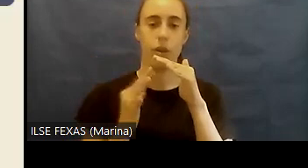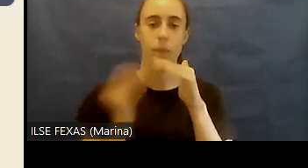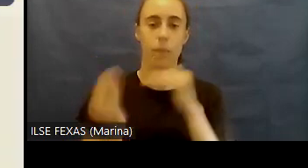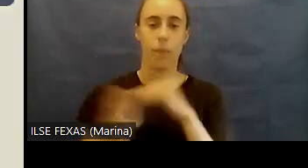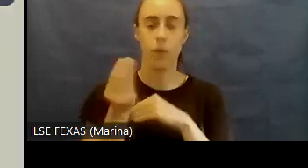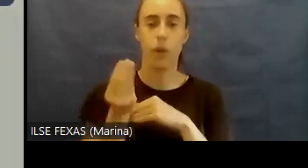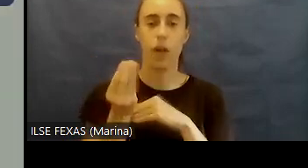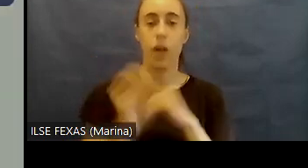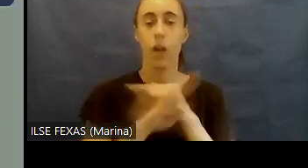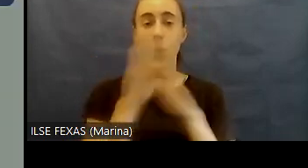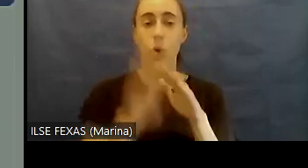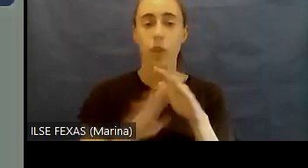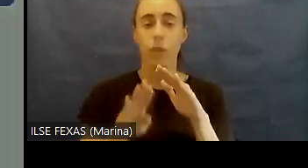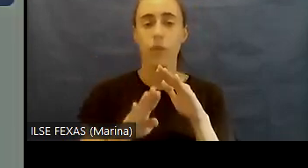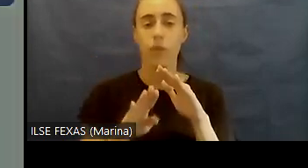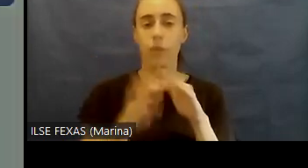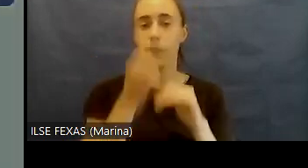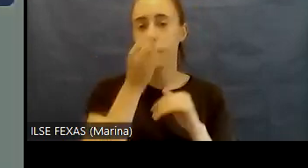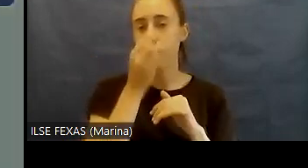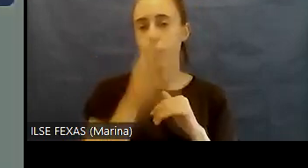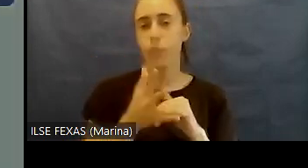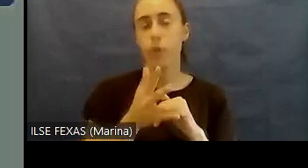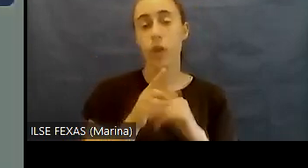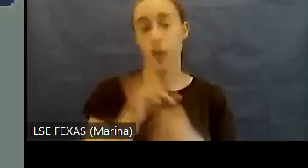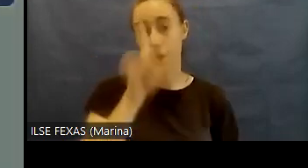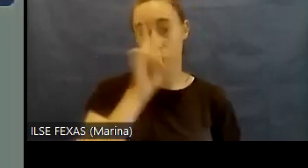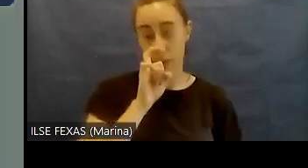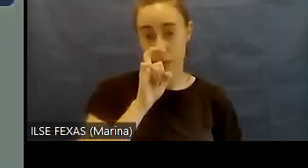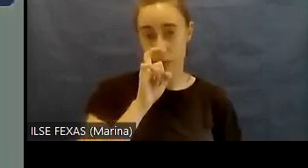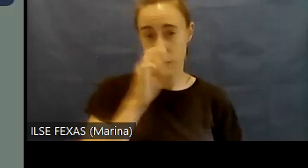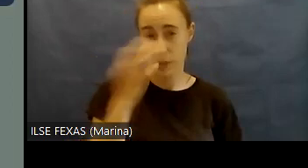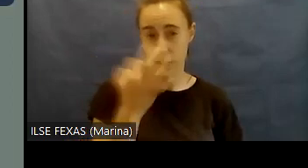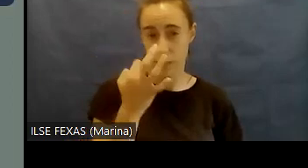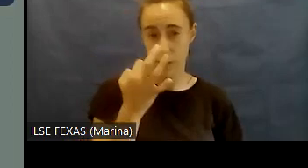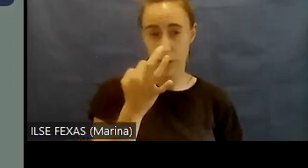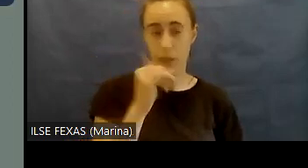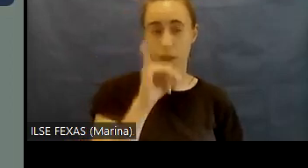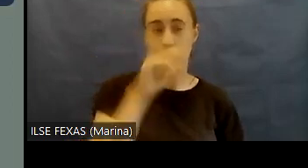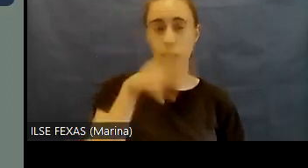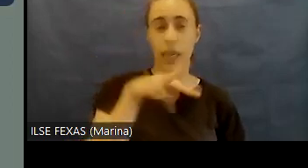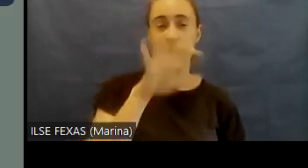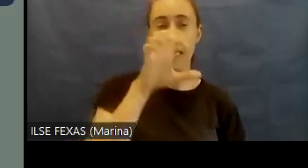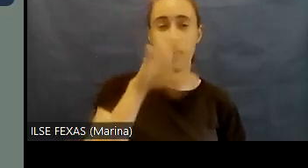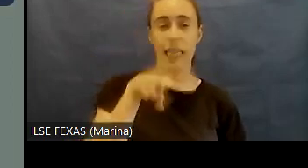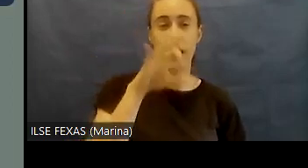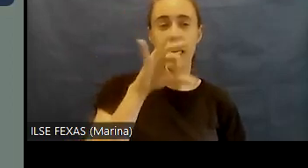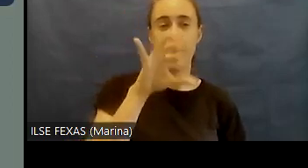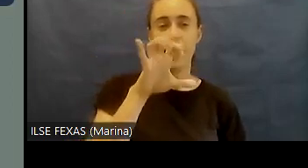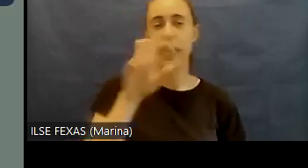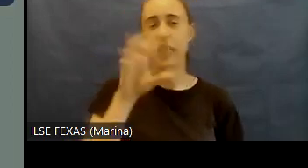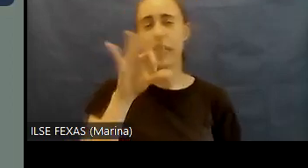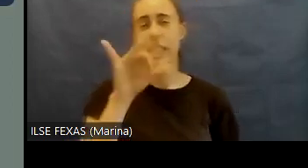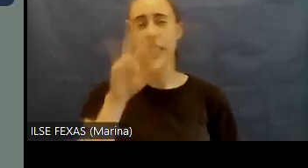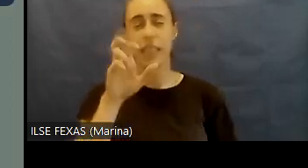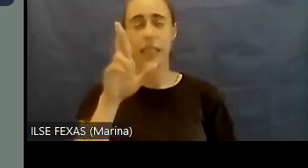finalmente tenemos, el Intensivera, recordar que que la ortiga, por su